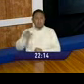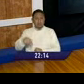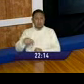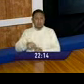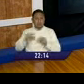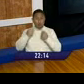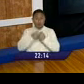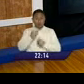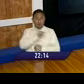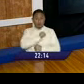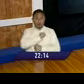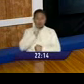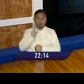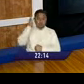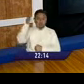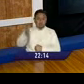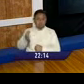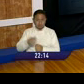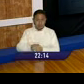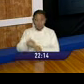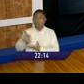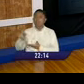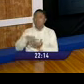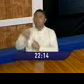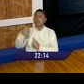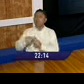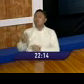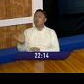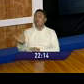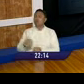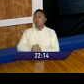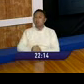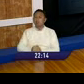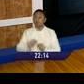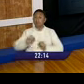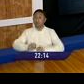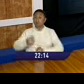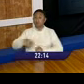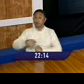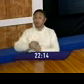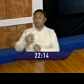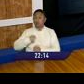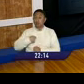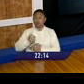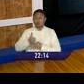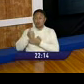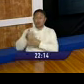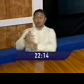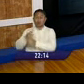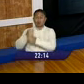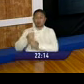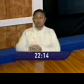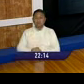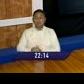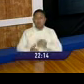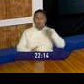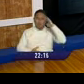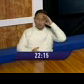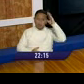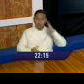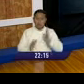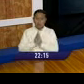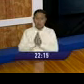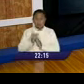por bandas delictivas que les exigen el pago mensual y hasta entradas por supuesta seguridad en el sector. La Policía Nacional